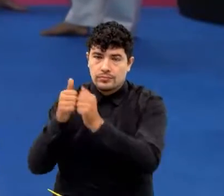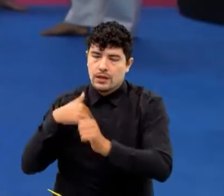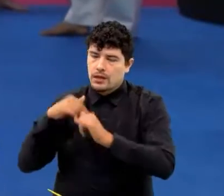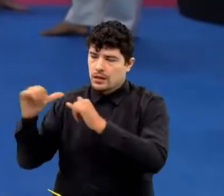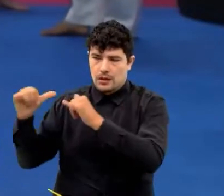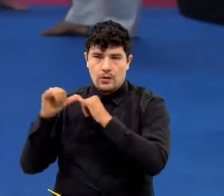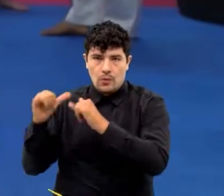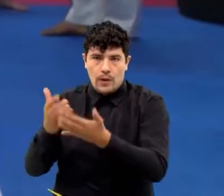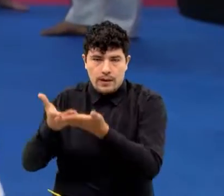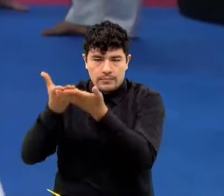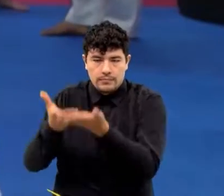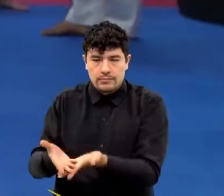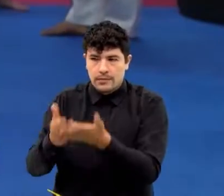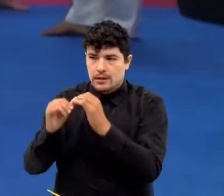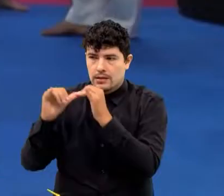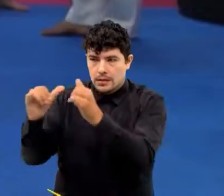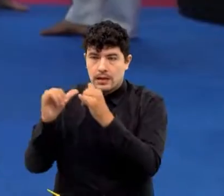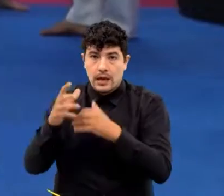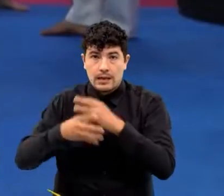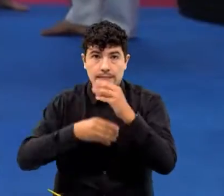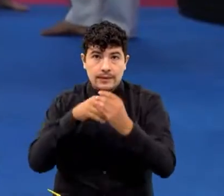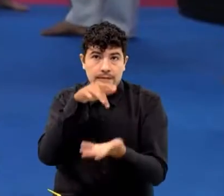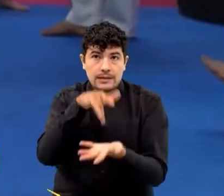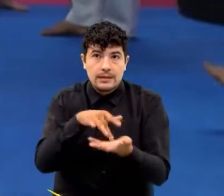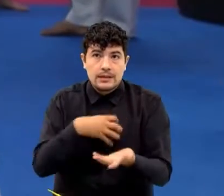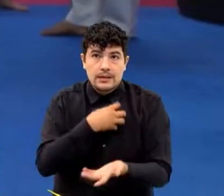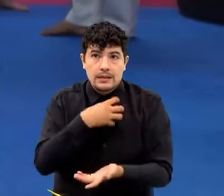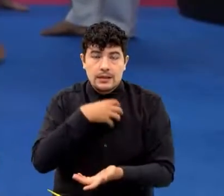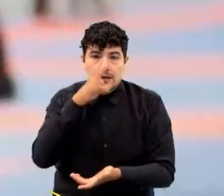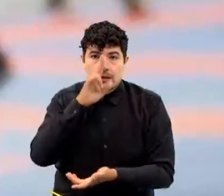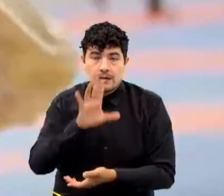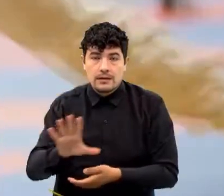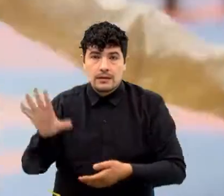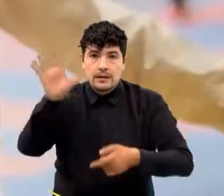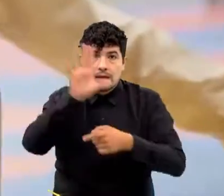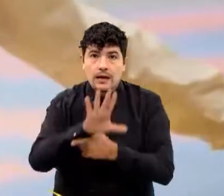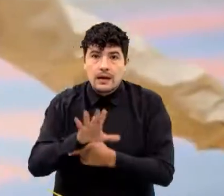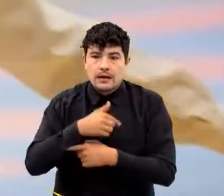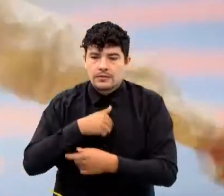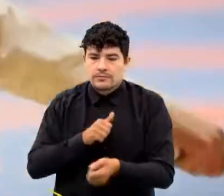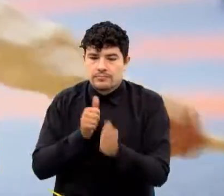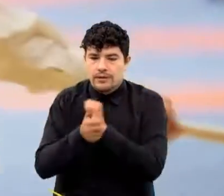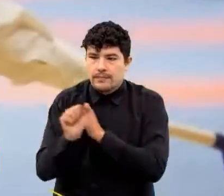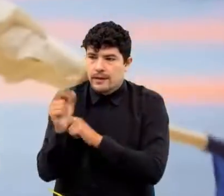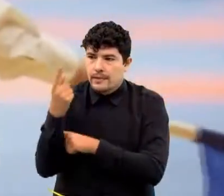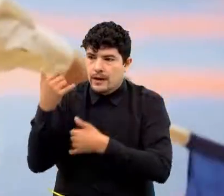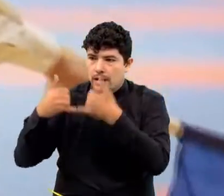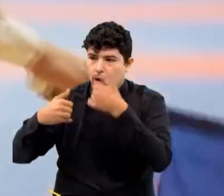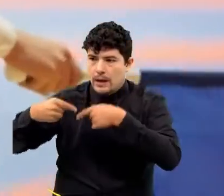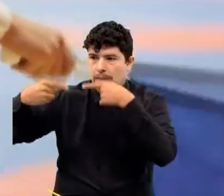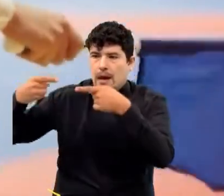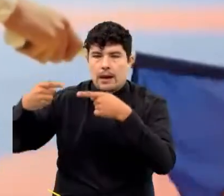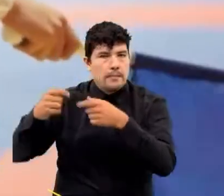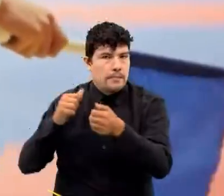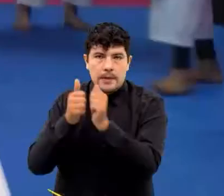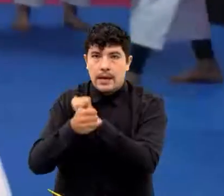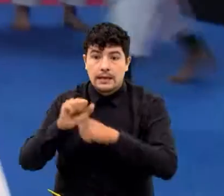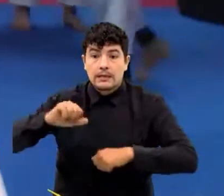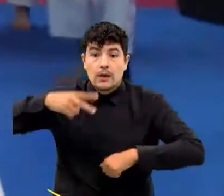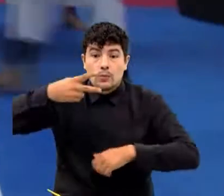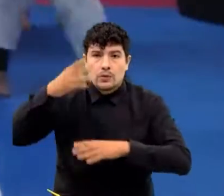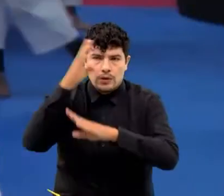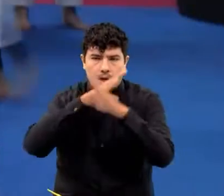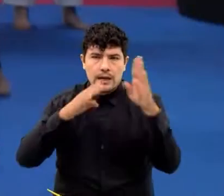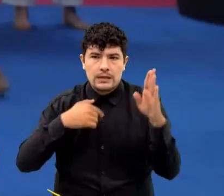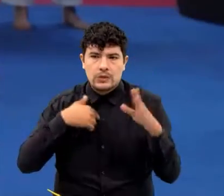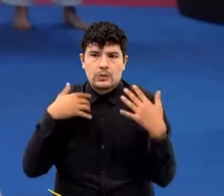categoría, que estamos a Juegos Nacionales, logrando pasar el primer combate. Y ya en el segundo combate sí tuve un